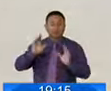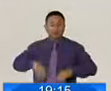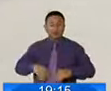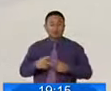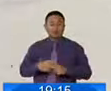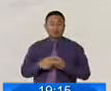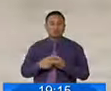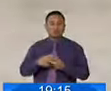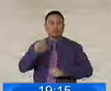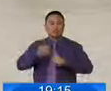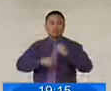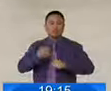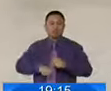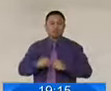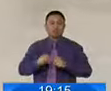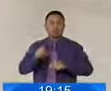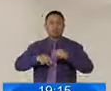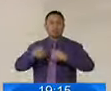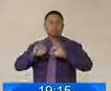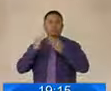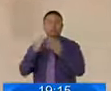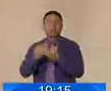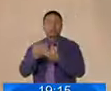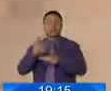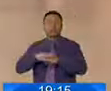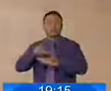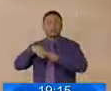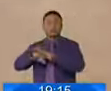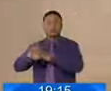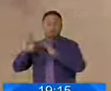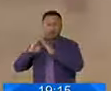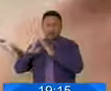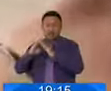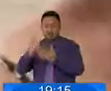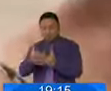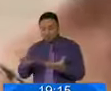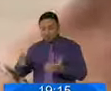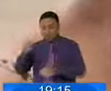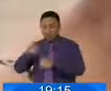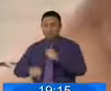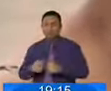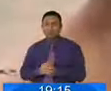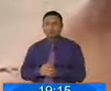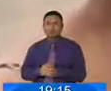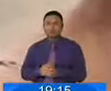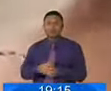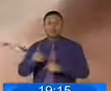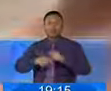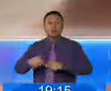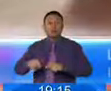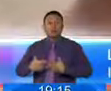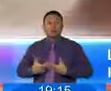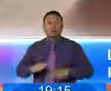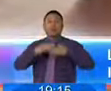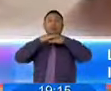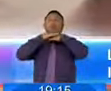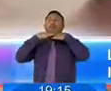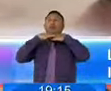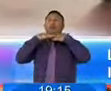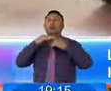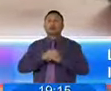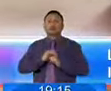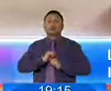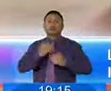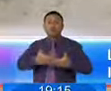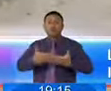daños materiales a las familias por el agua que ingresa a las viviendas. Estamos sobre el cuello y ya sin poder ni sacar